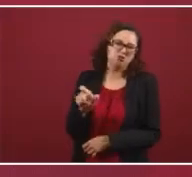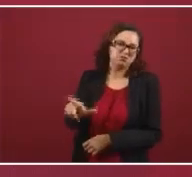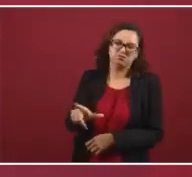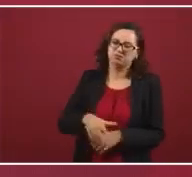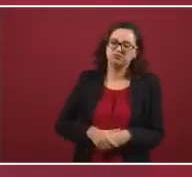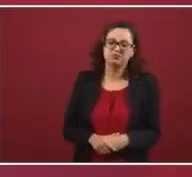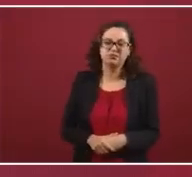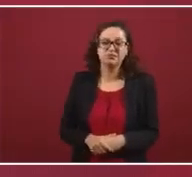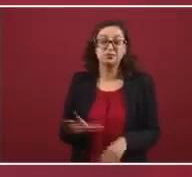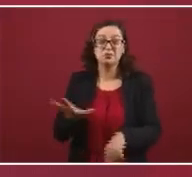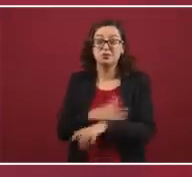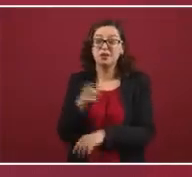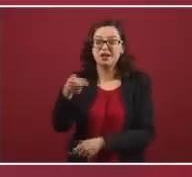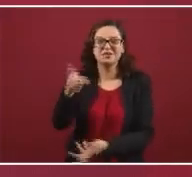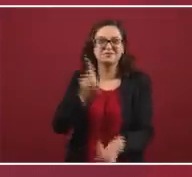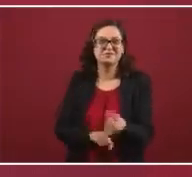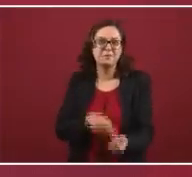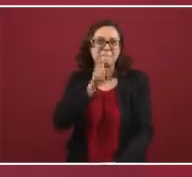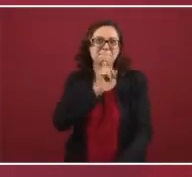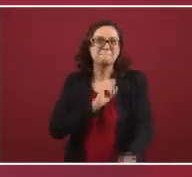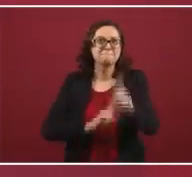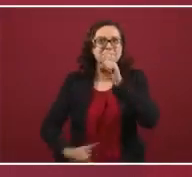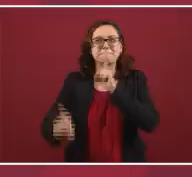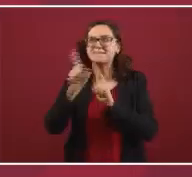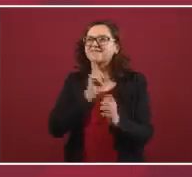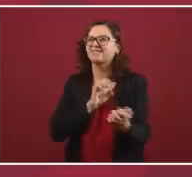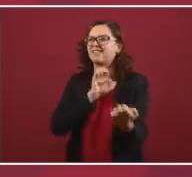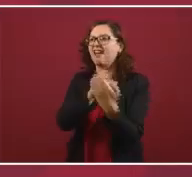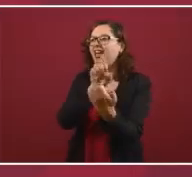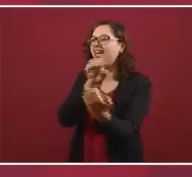porque se engaña, porque hay gente